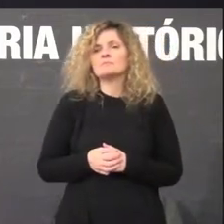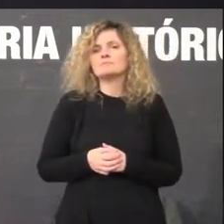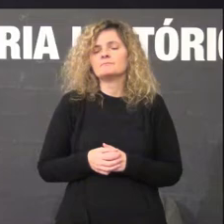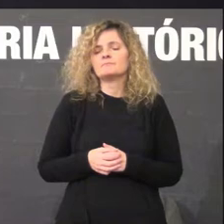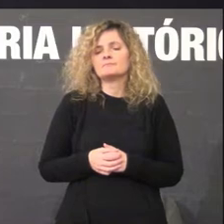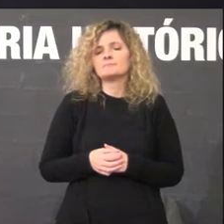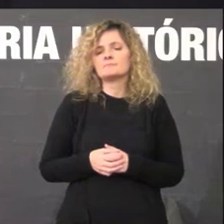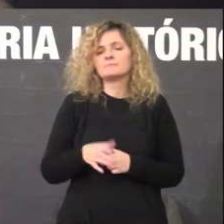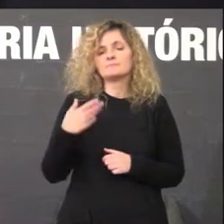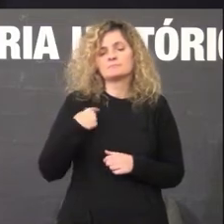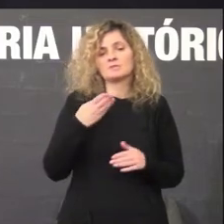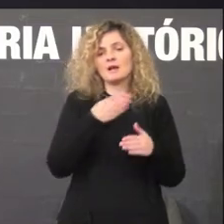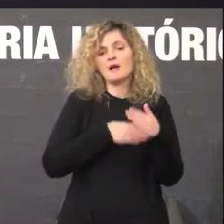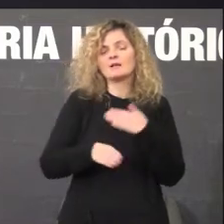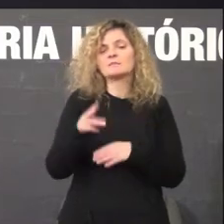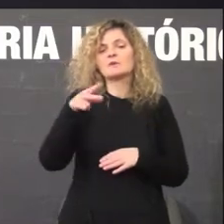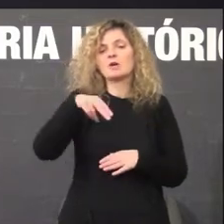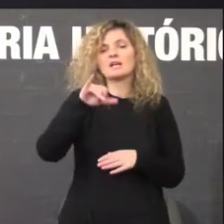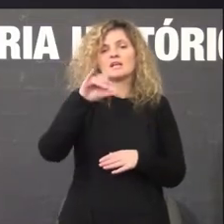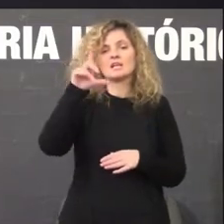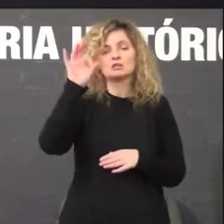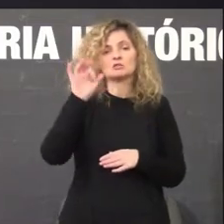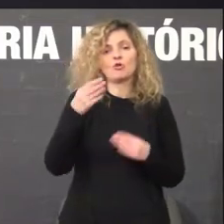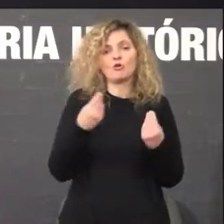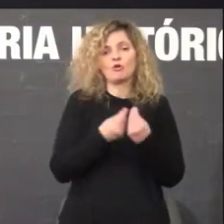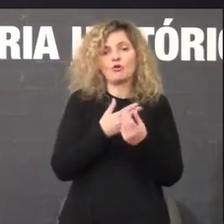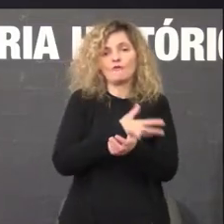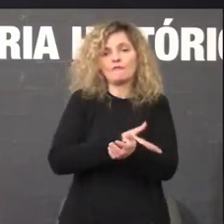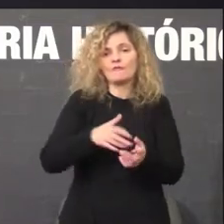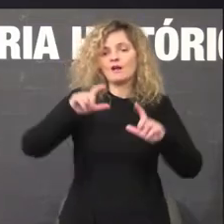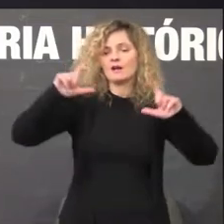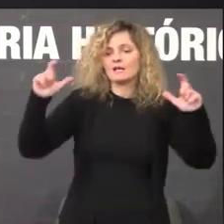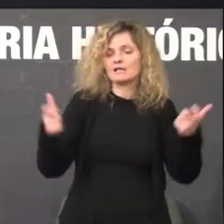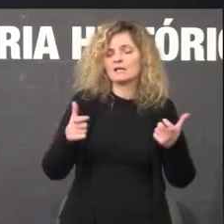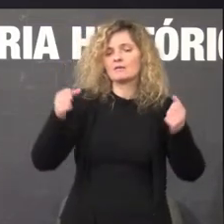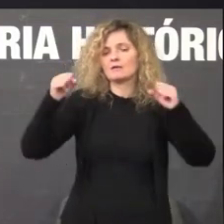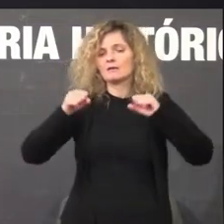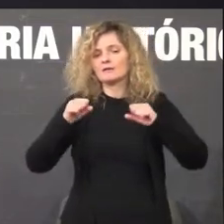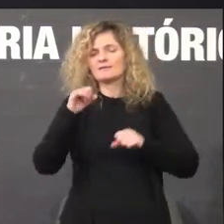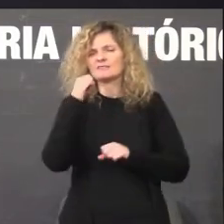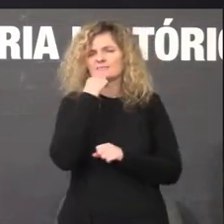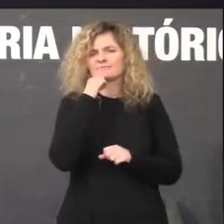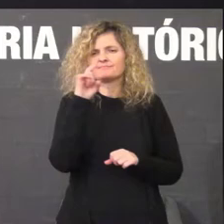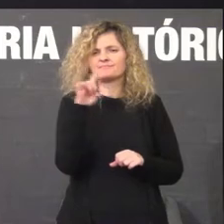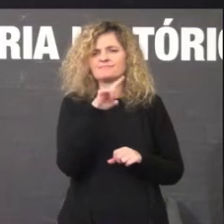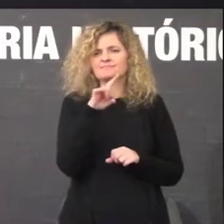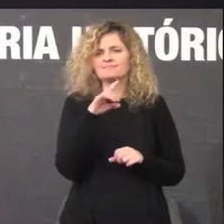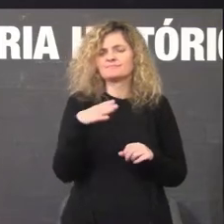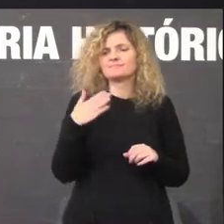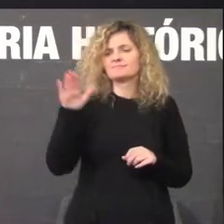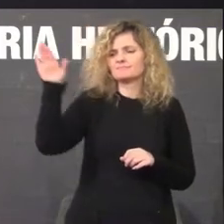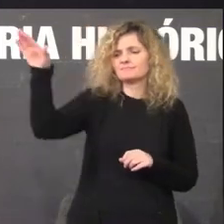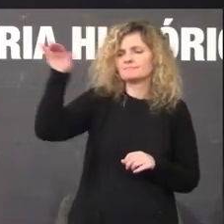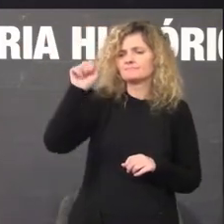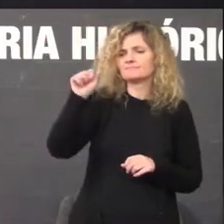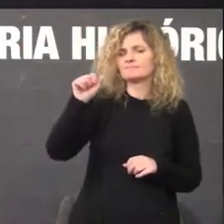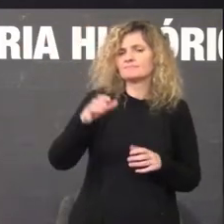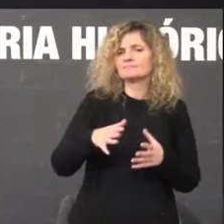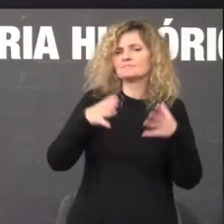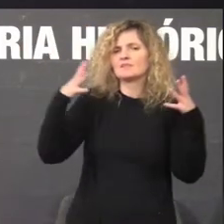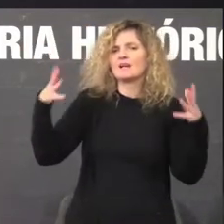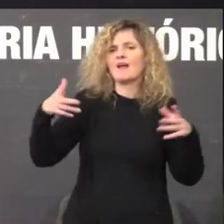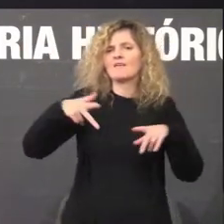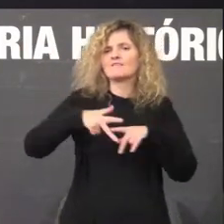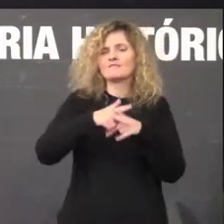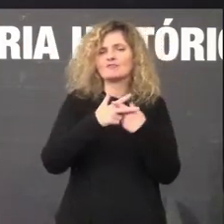viene el presidente Nixon, se reúne con Franco, muy mayor, no se atreve, y entonces llaman al gran